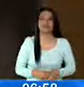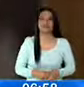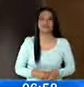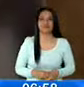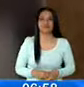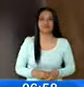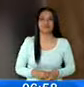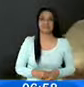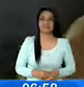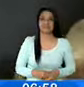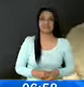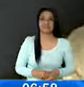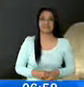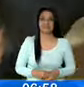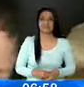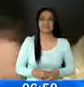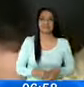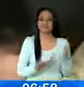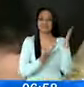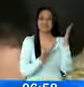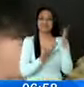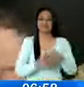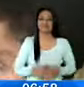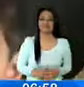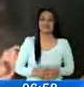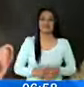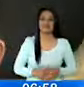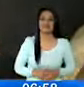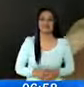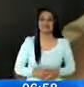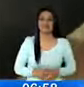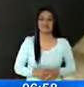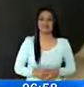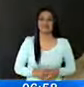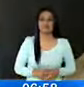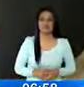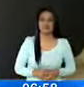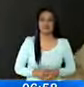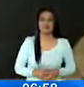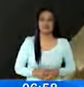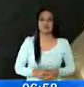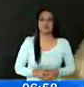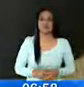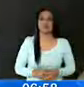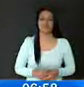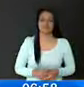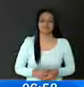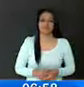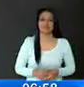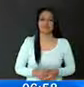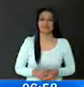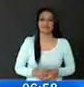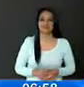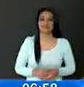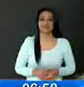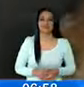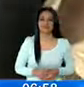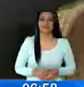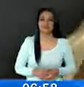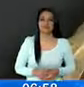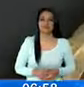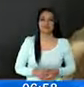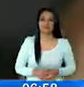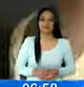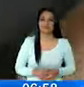Me sorprendí en la calidad humana de Ariel, también la humildad que tiene. Porque le amarcó a mi